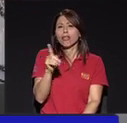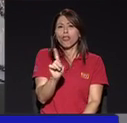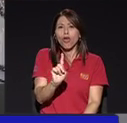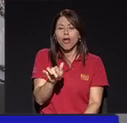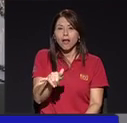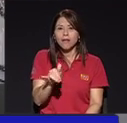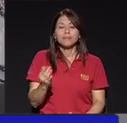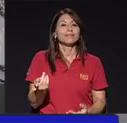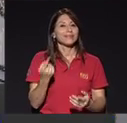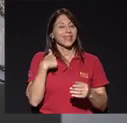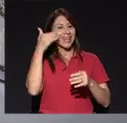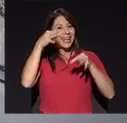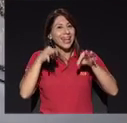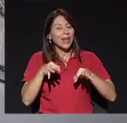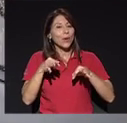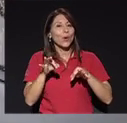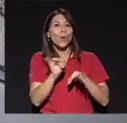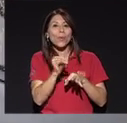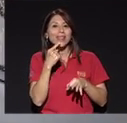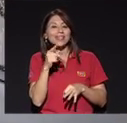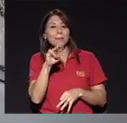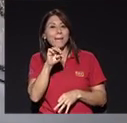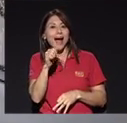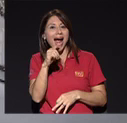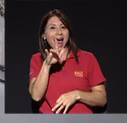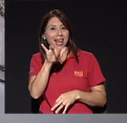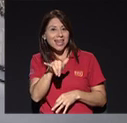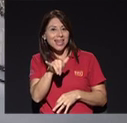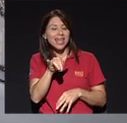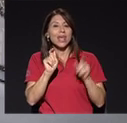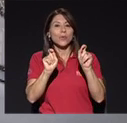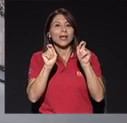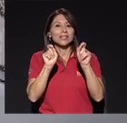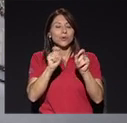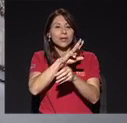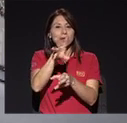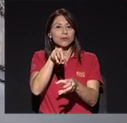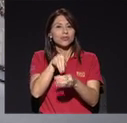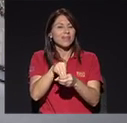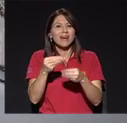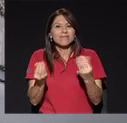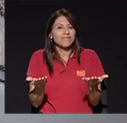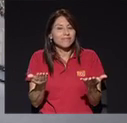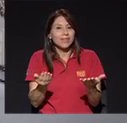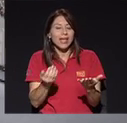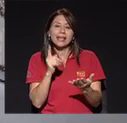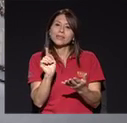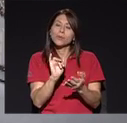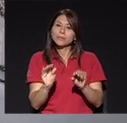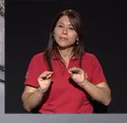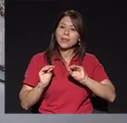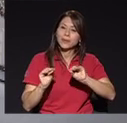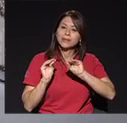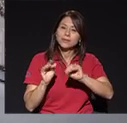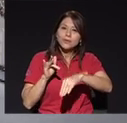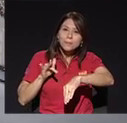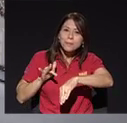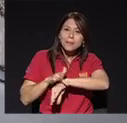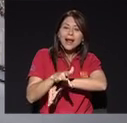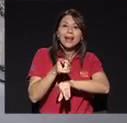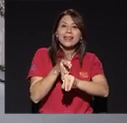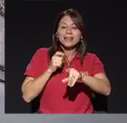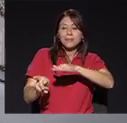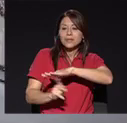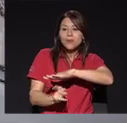la educación inclusiva, como dice Magali, la compañera, es el medio, desde la educación temprana, ¿verdad? Desde los ciclos